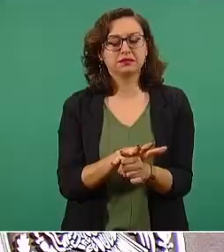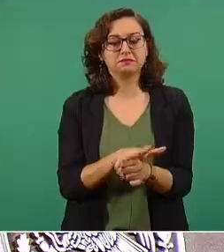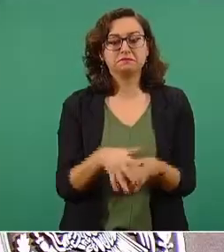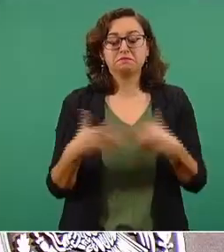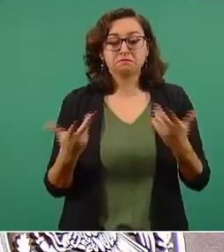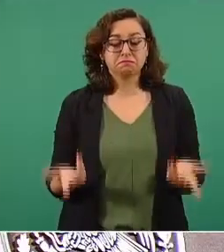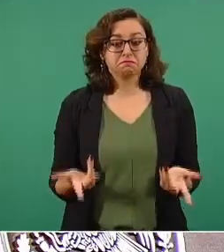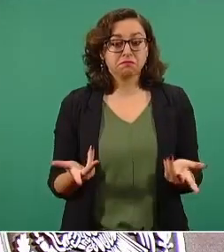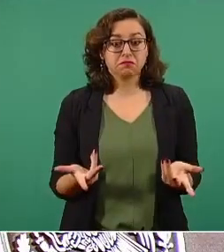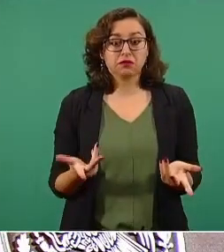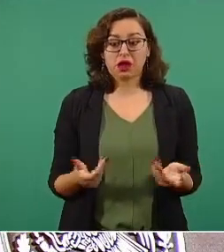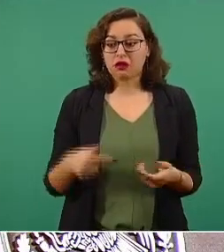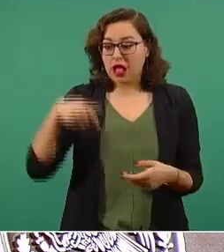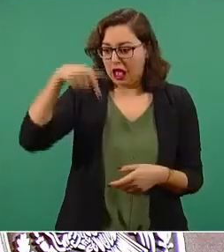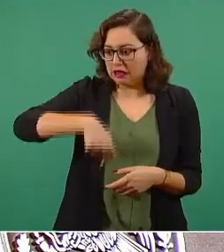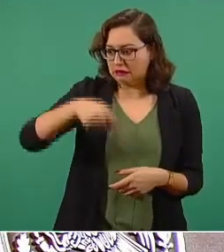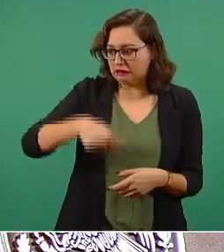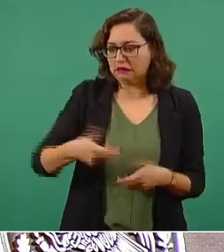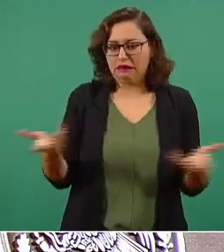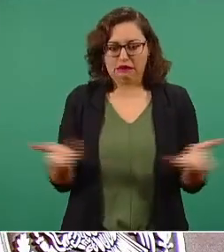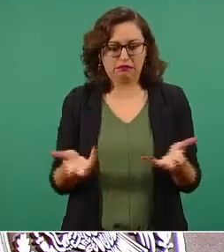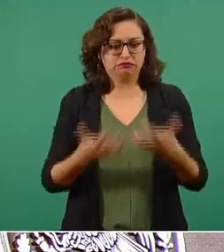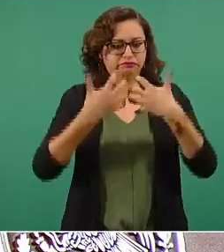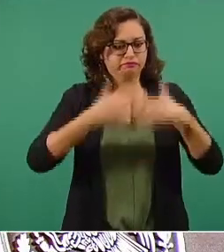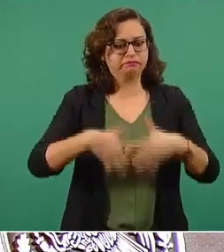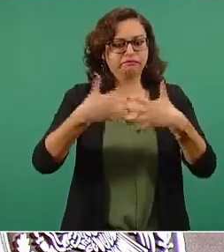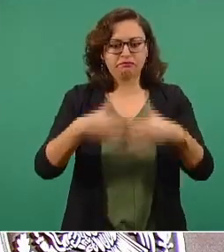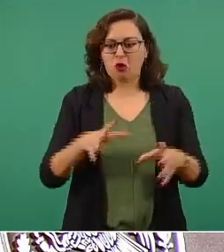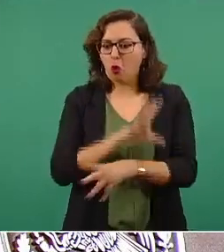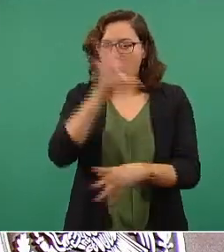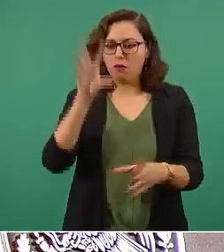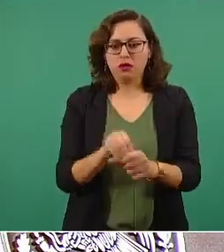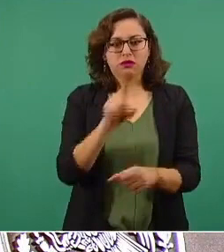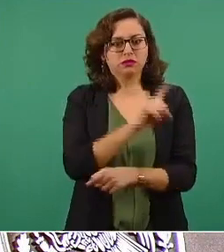Todo lo que se consumía de gasolina se producía en México.